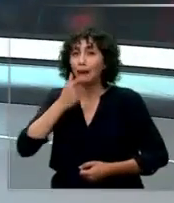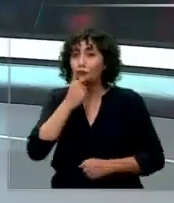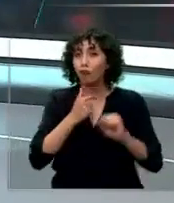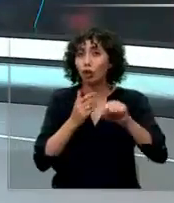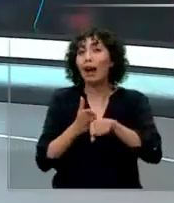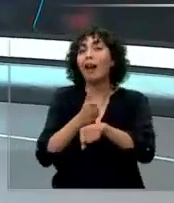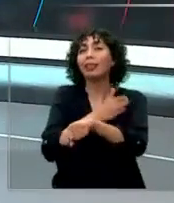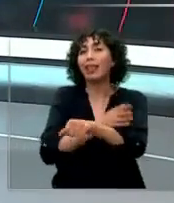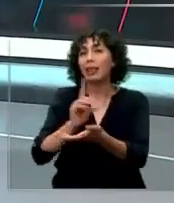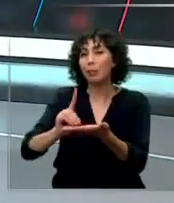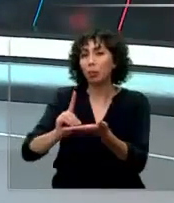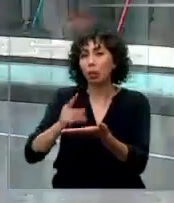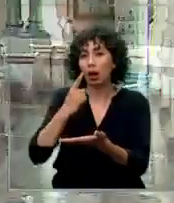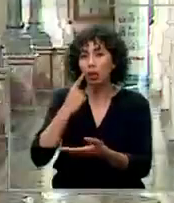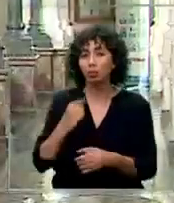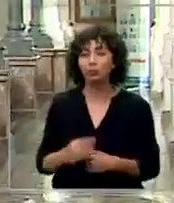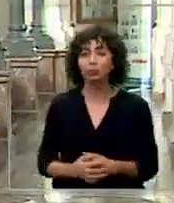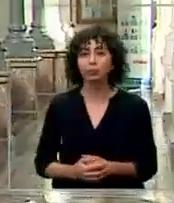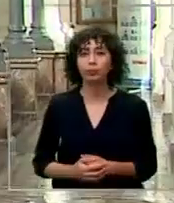era diputado.